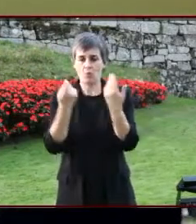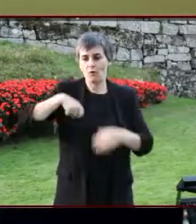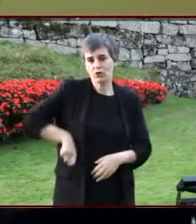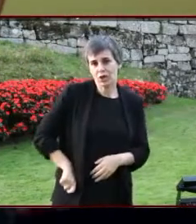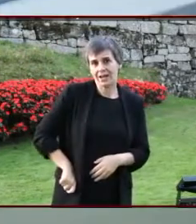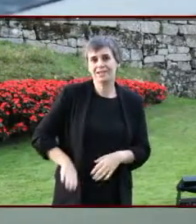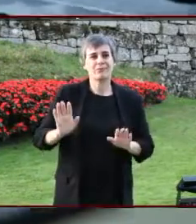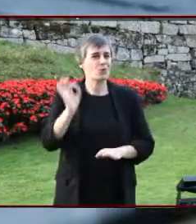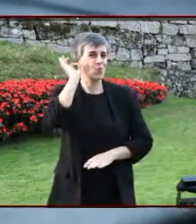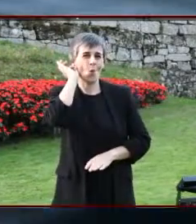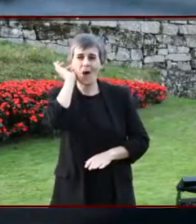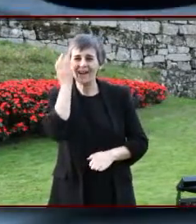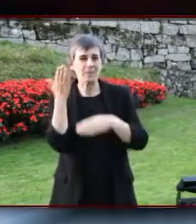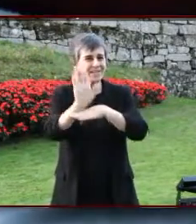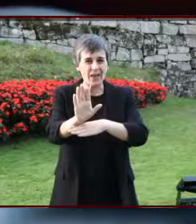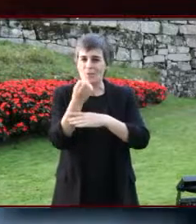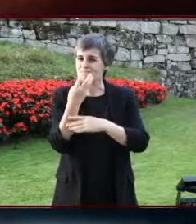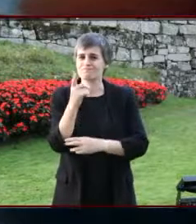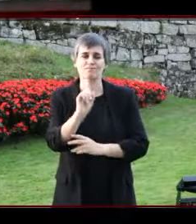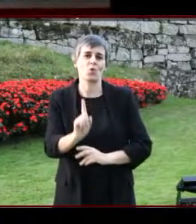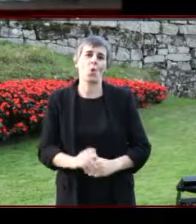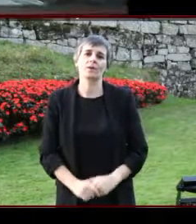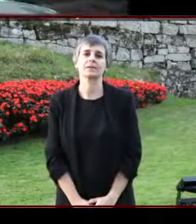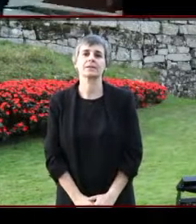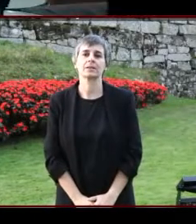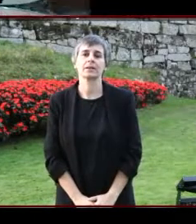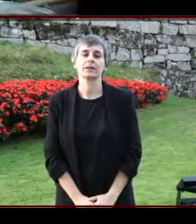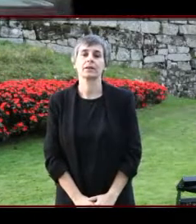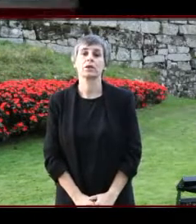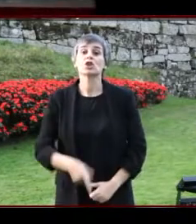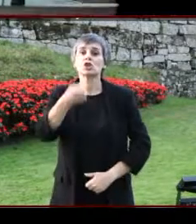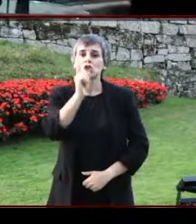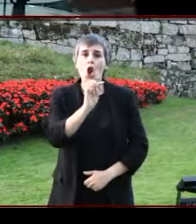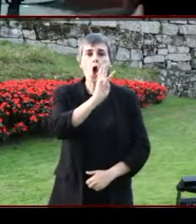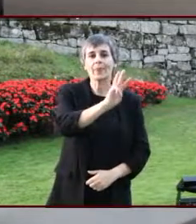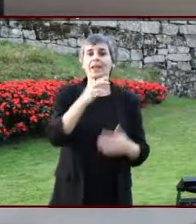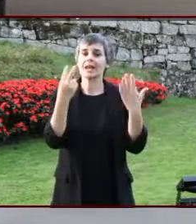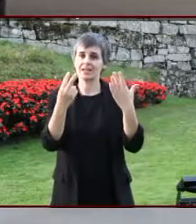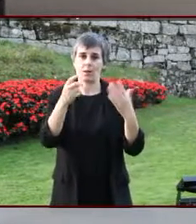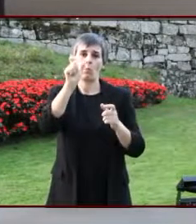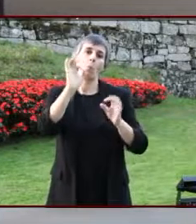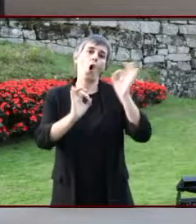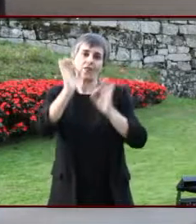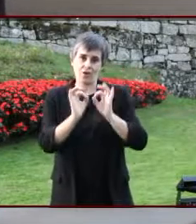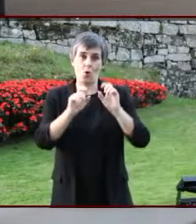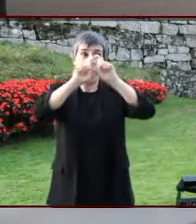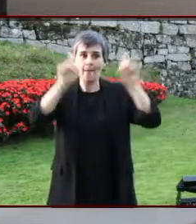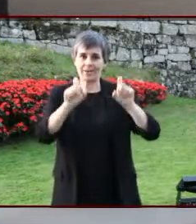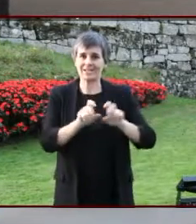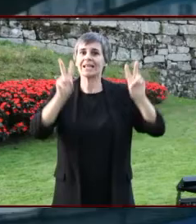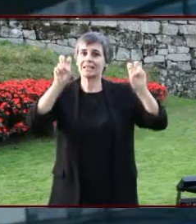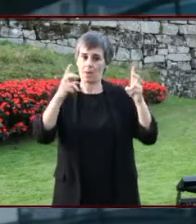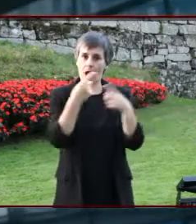está infrarrepresentada. Só un 37% das empresas da industria musical